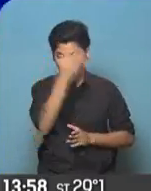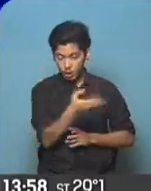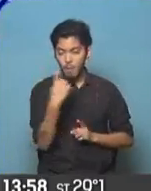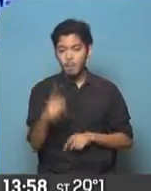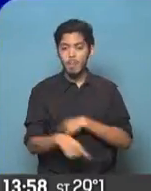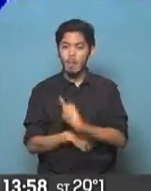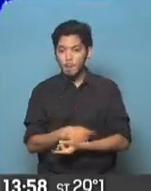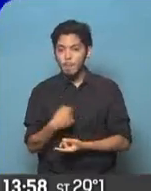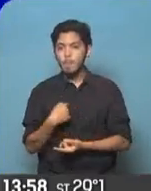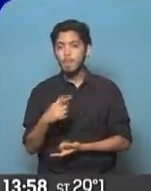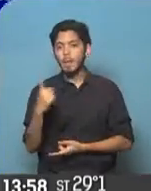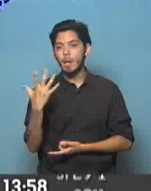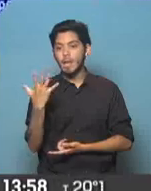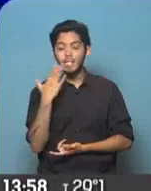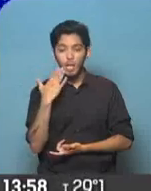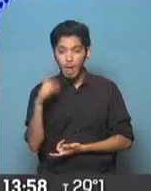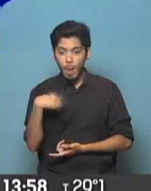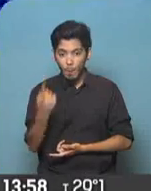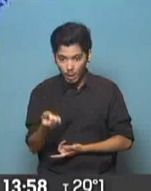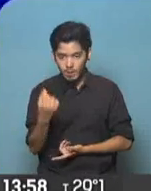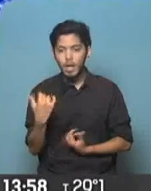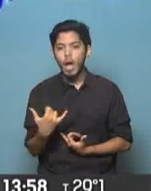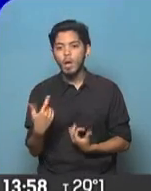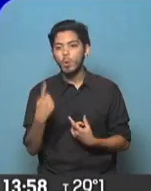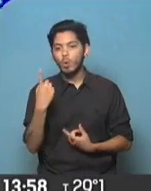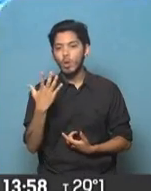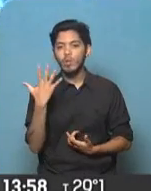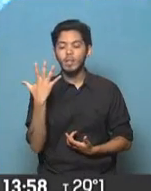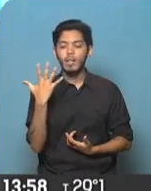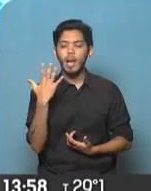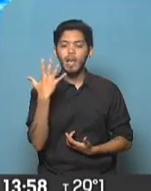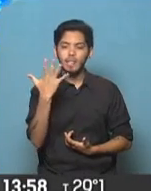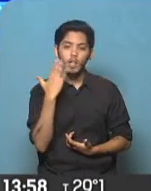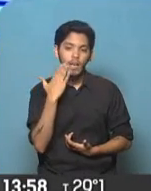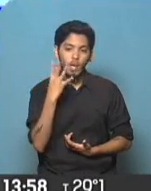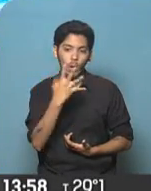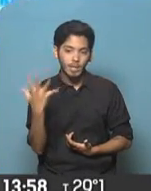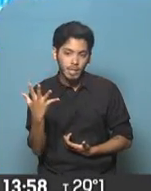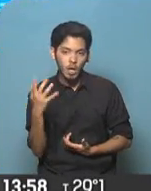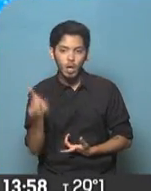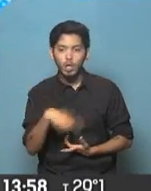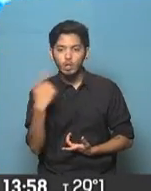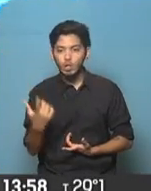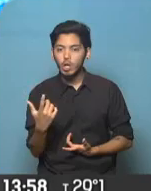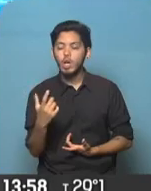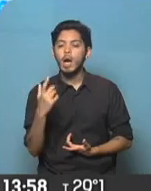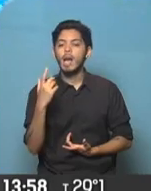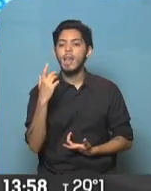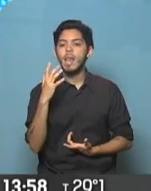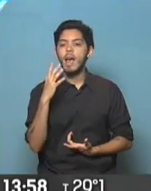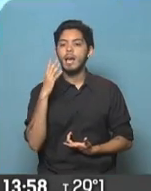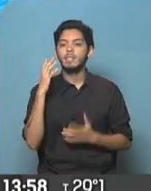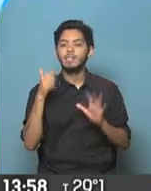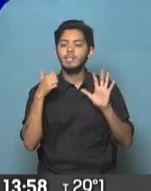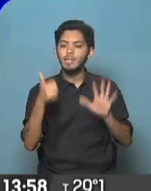hay dos vuelos más uno es a las 17 45 y el otro hasta las 17 35 pero